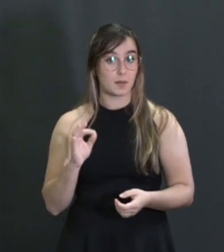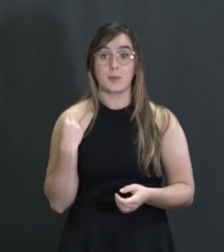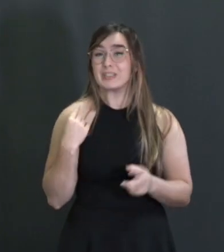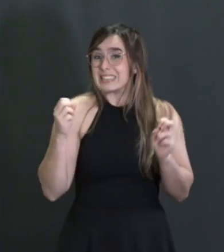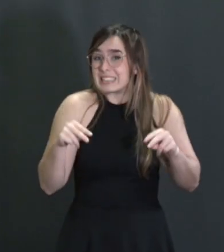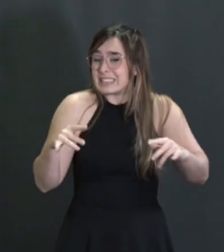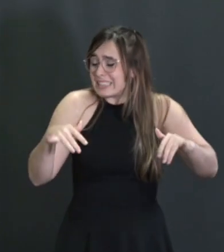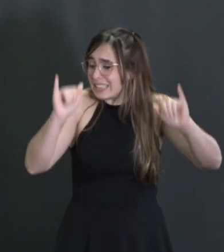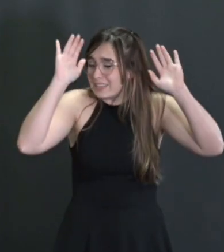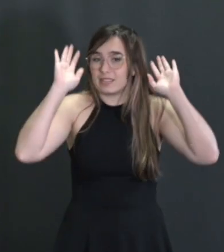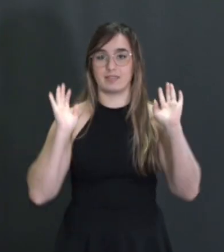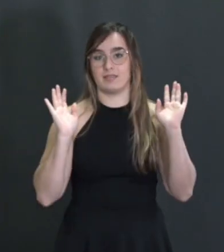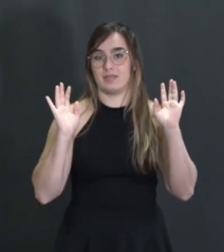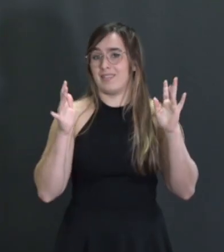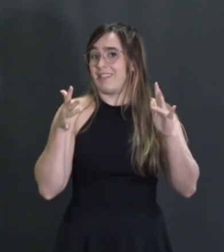preguntarnos,